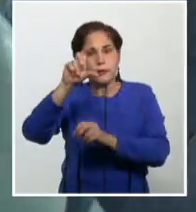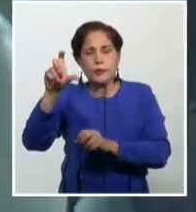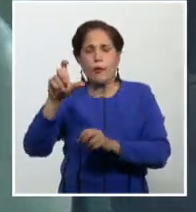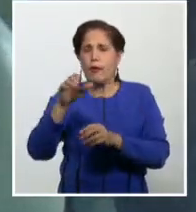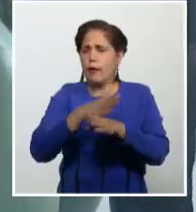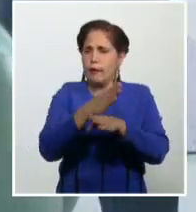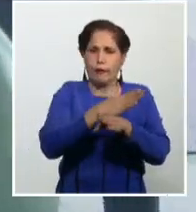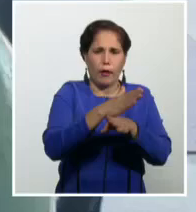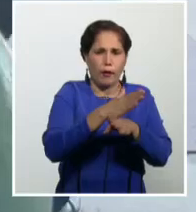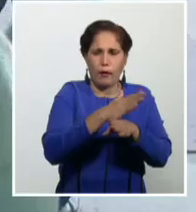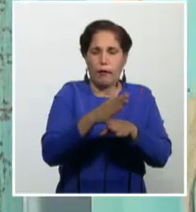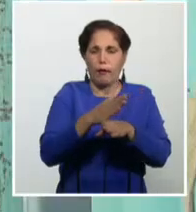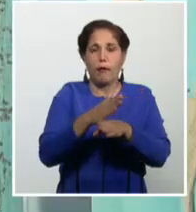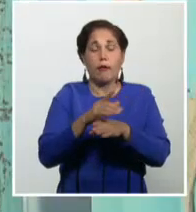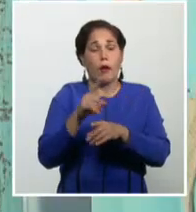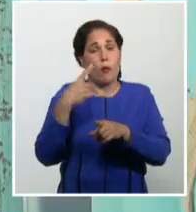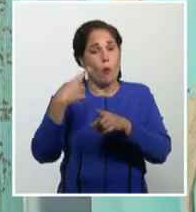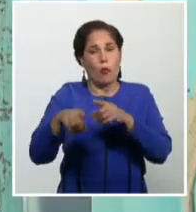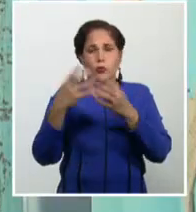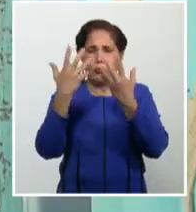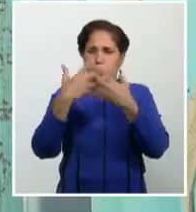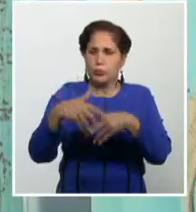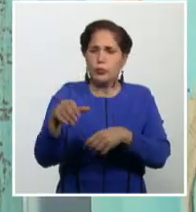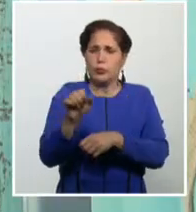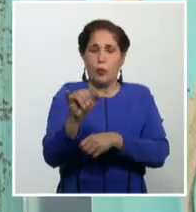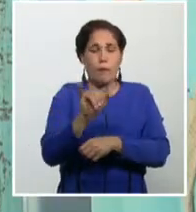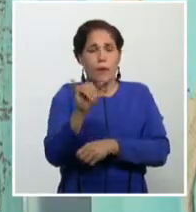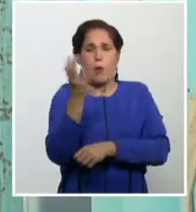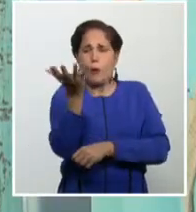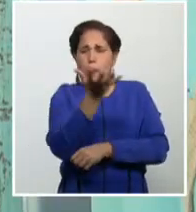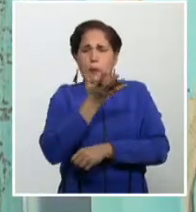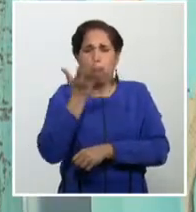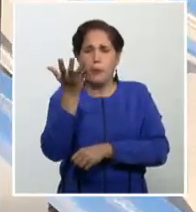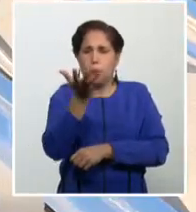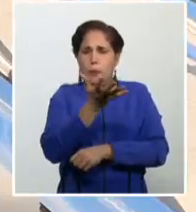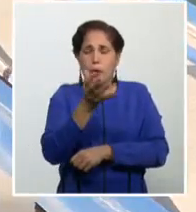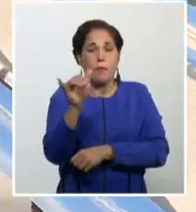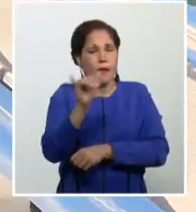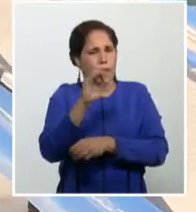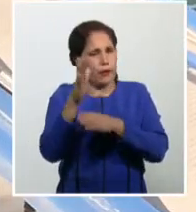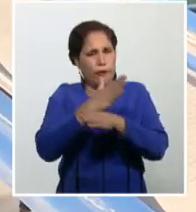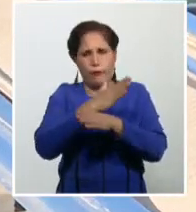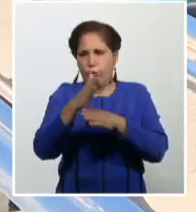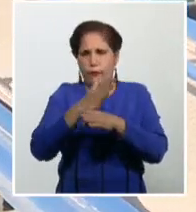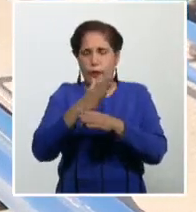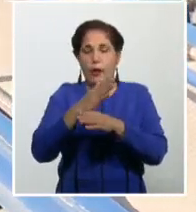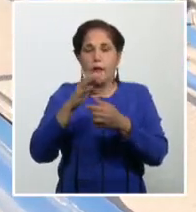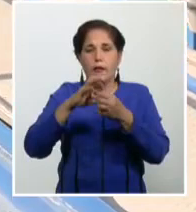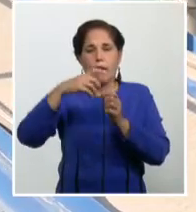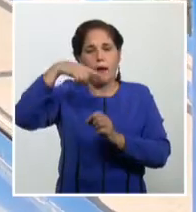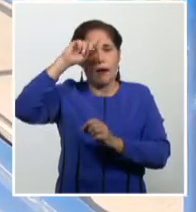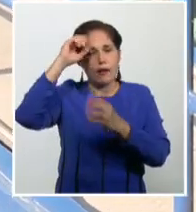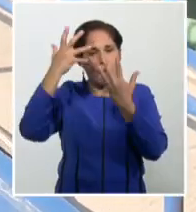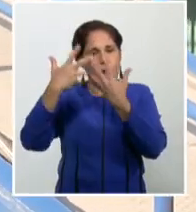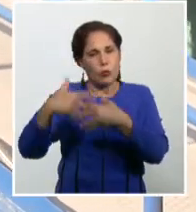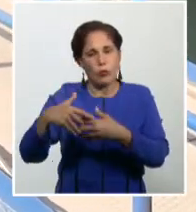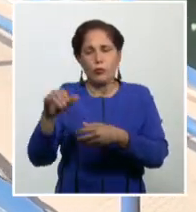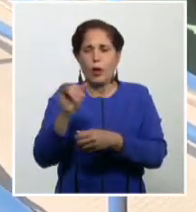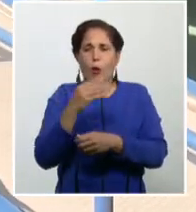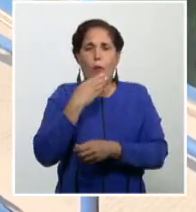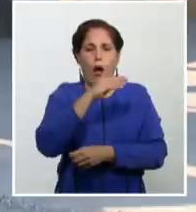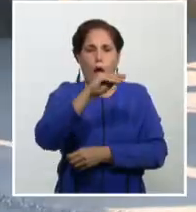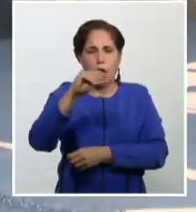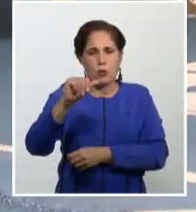pública el óxido nitroso y el dióxido de carbono medicinal, así como otros gases para industrias como la